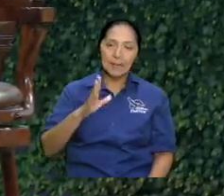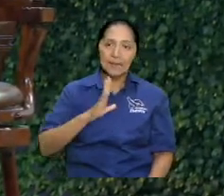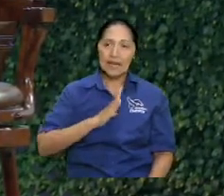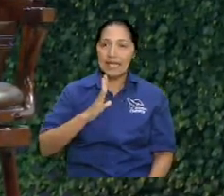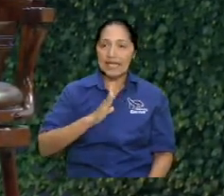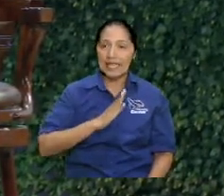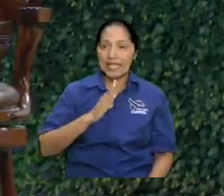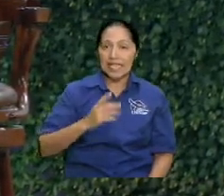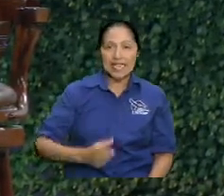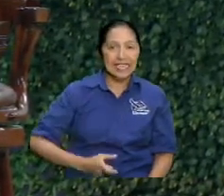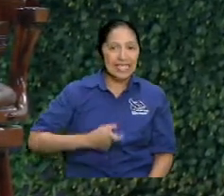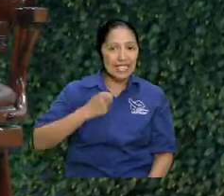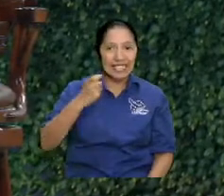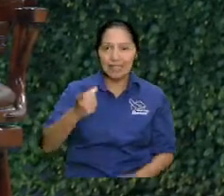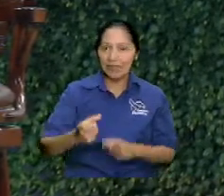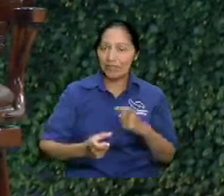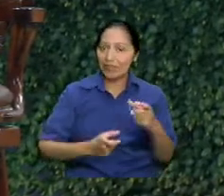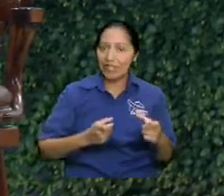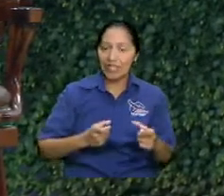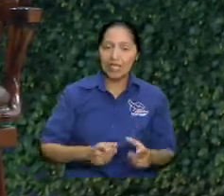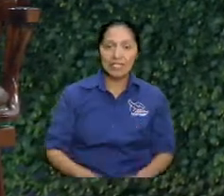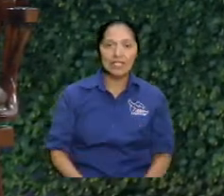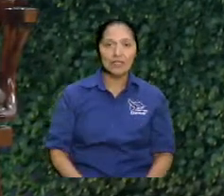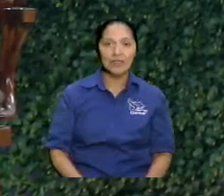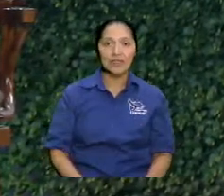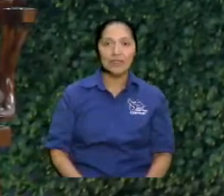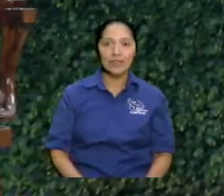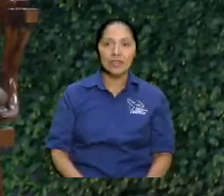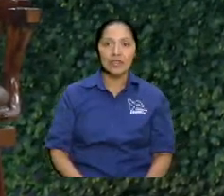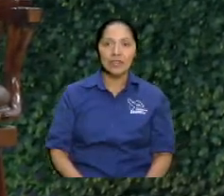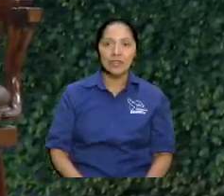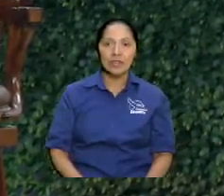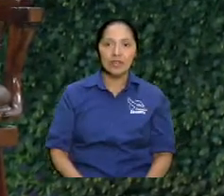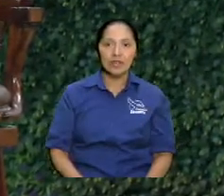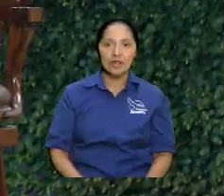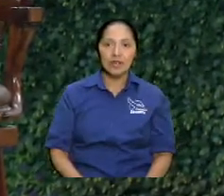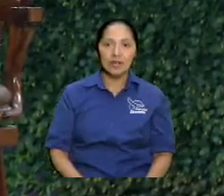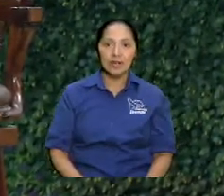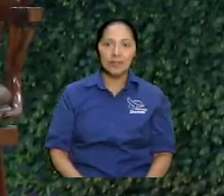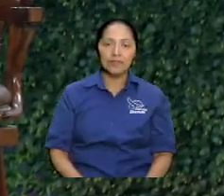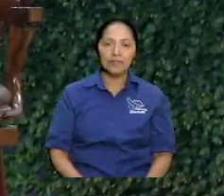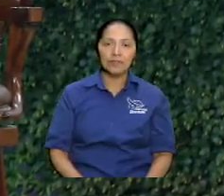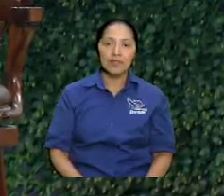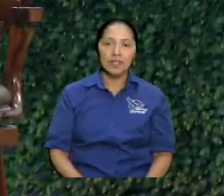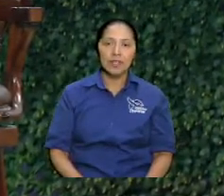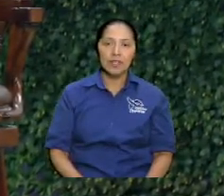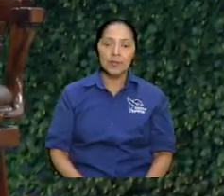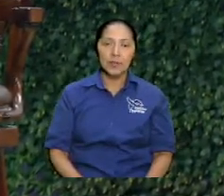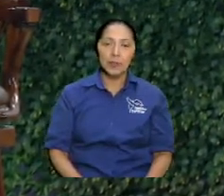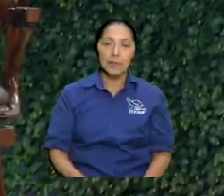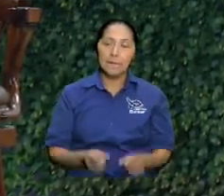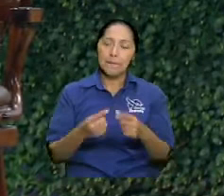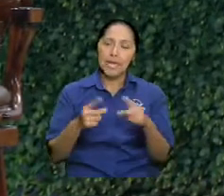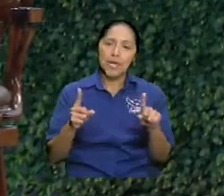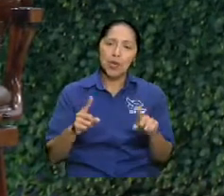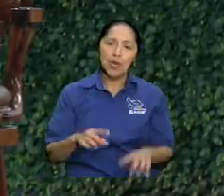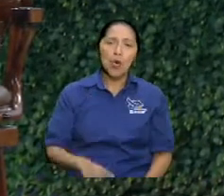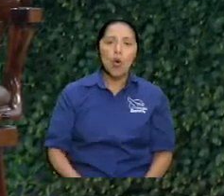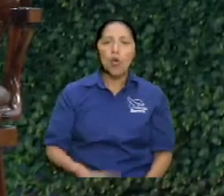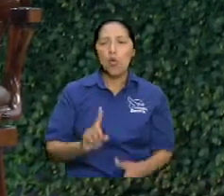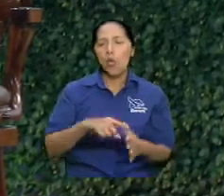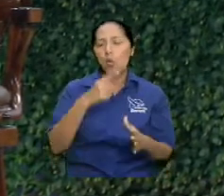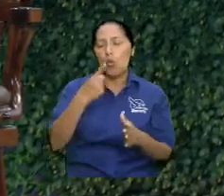Es una pobreza de índole espiritual en donde uno se siente necesitado y Dios a eso los bendice. Pero cuando se